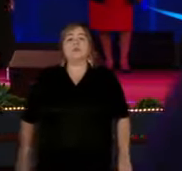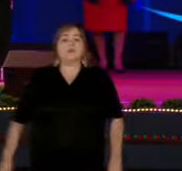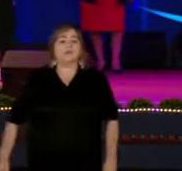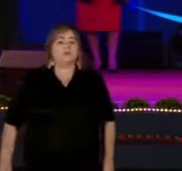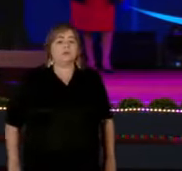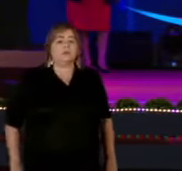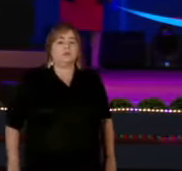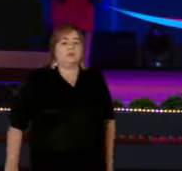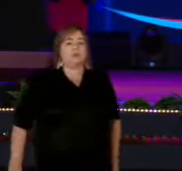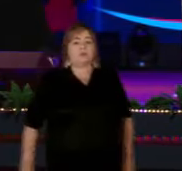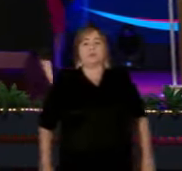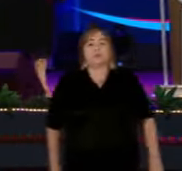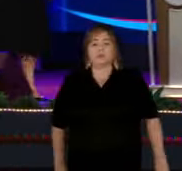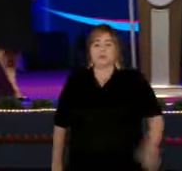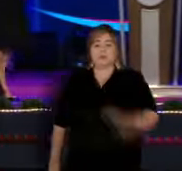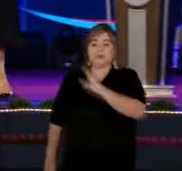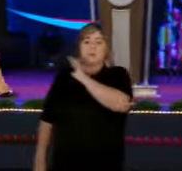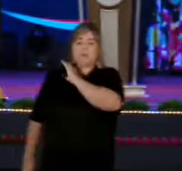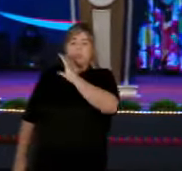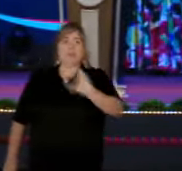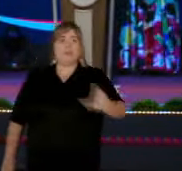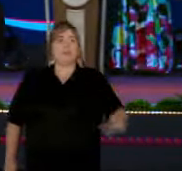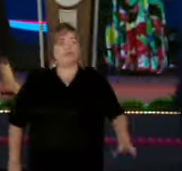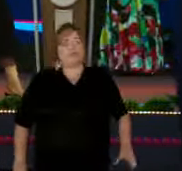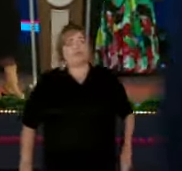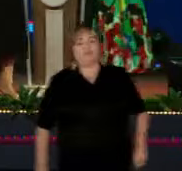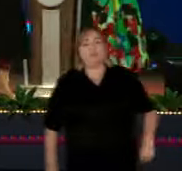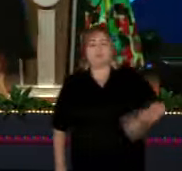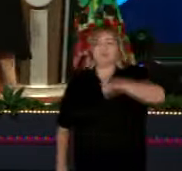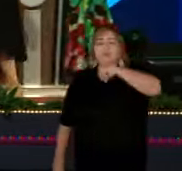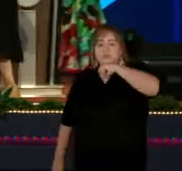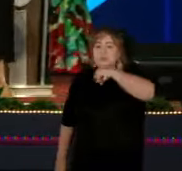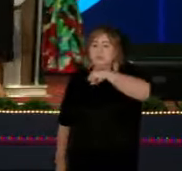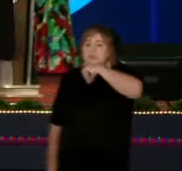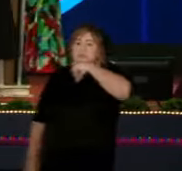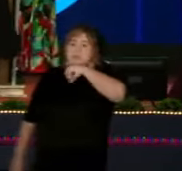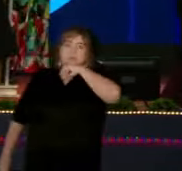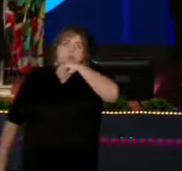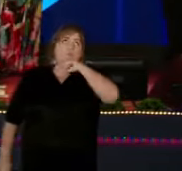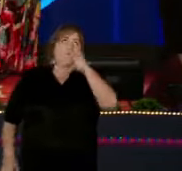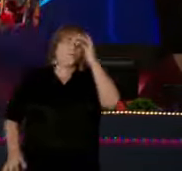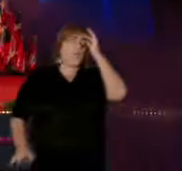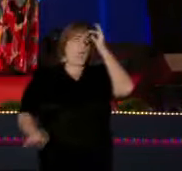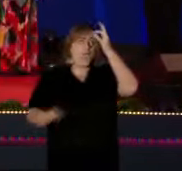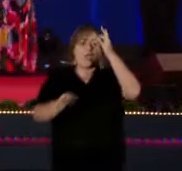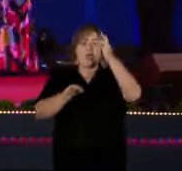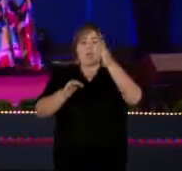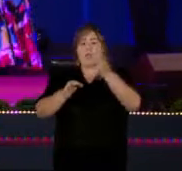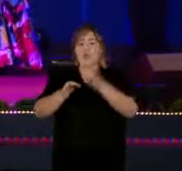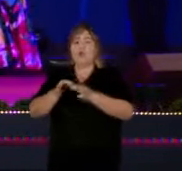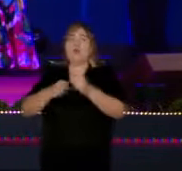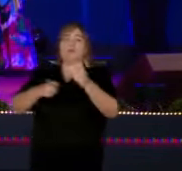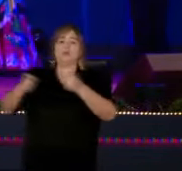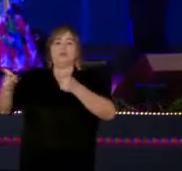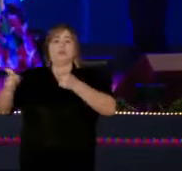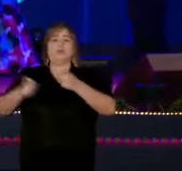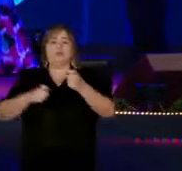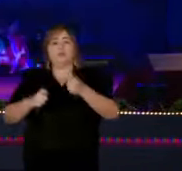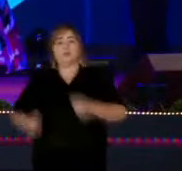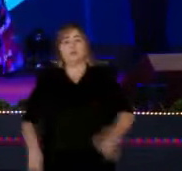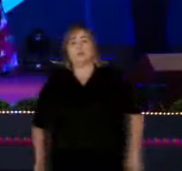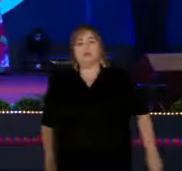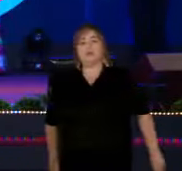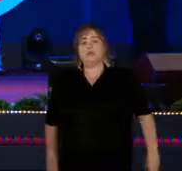refugio, es Cristo la roca, el ancla de mi fe. los males, lamentos. Dios